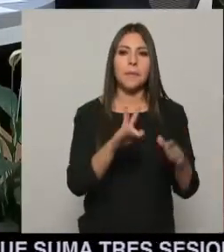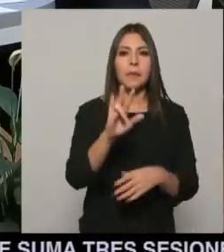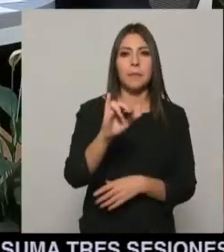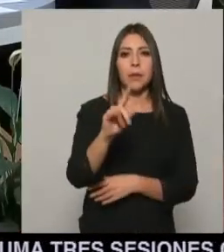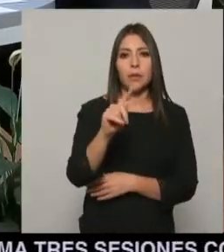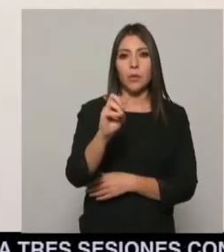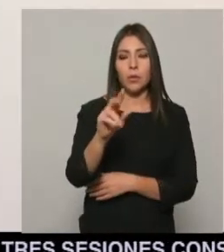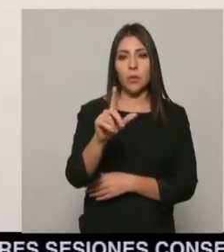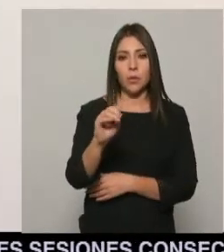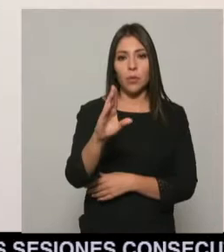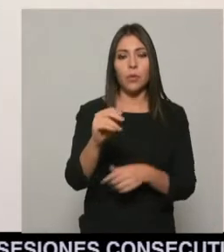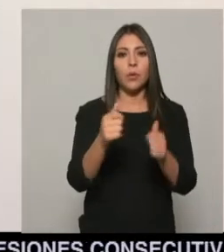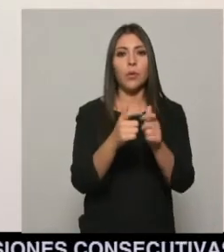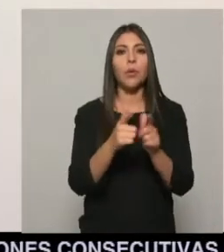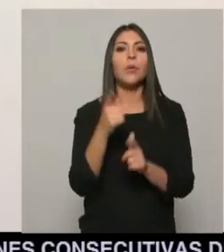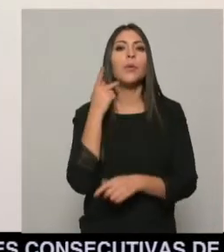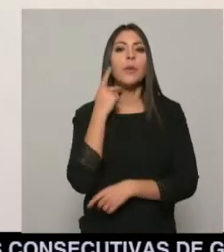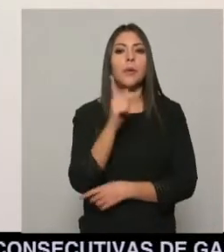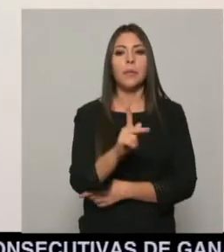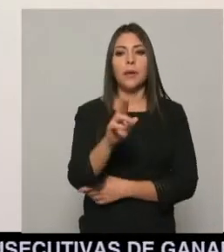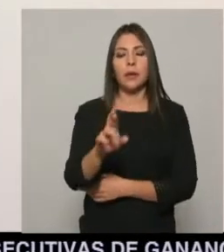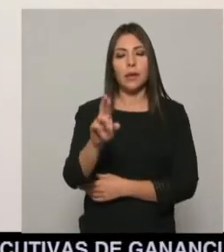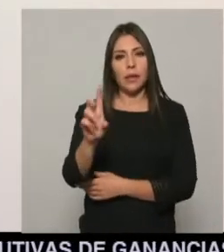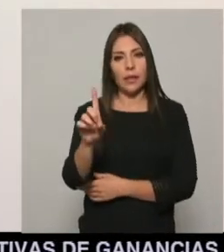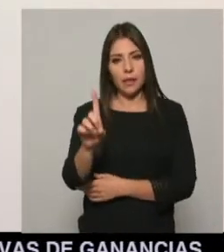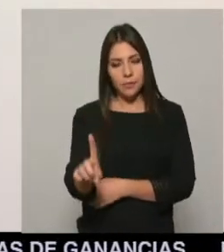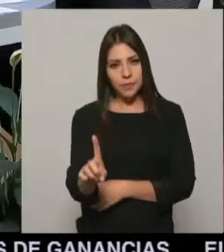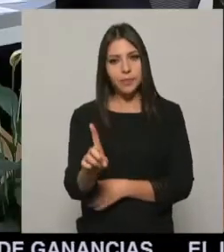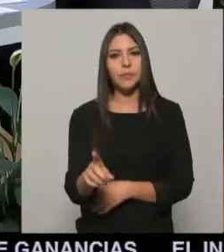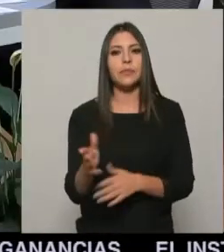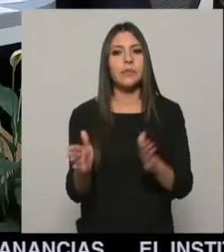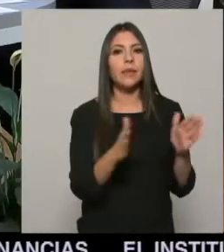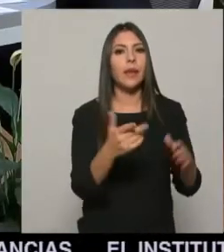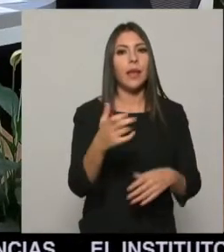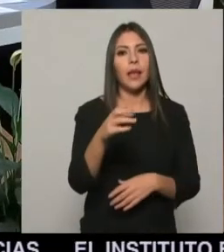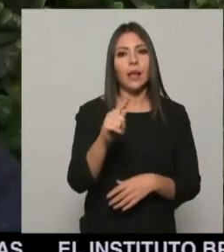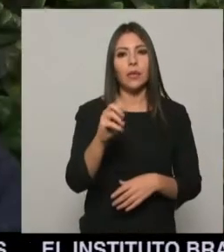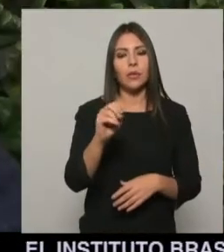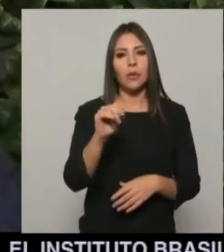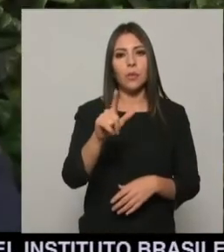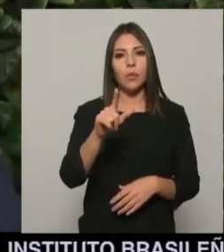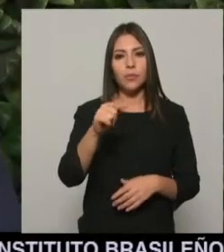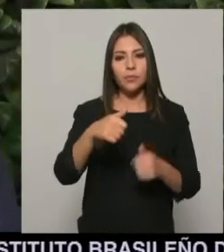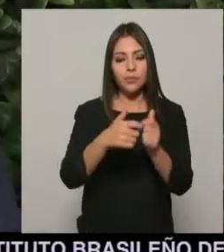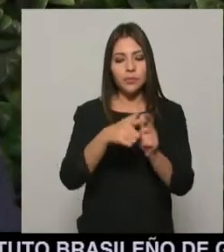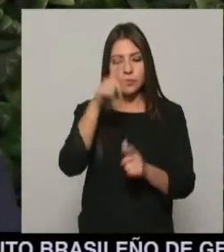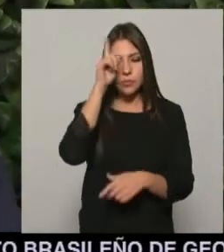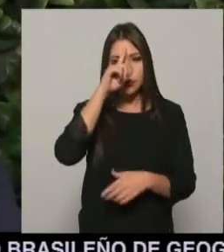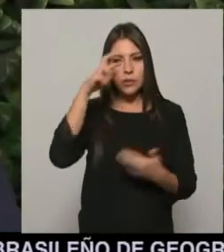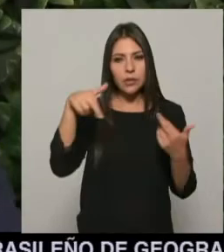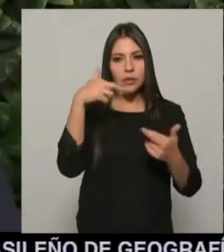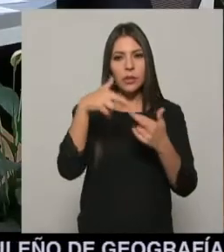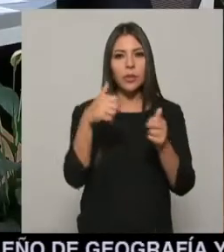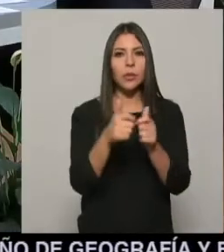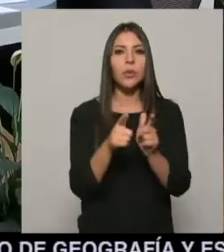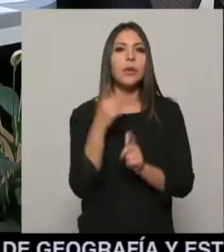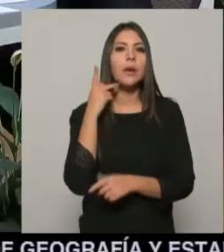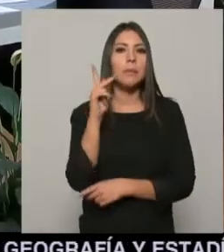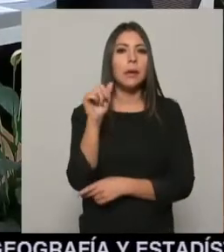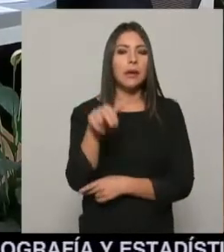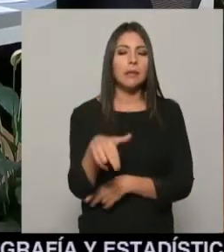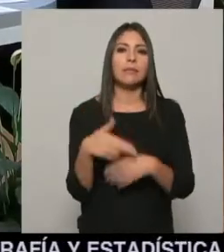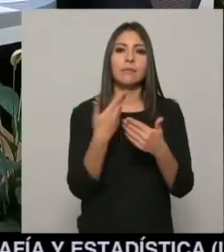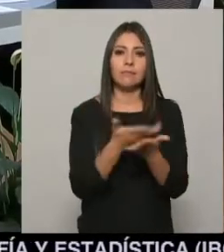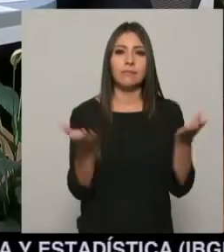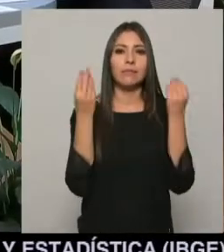Lobo, diputado del Partido de la Revolución Democrática, y Héctor Saúl Telles, consejero regional del Partido Acción Nacional.